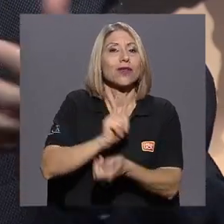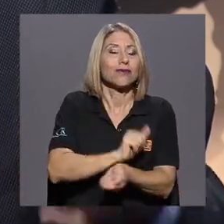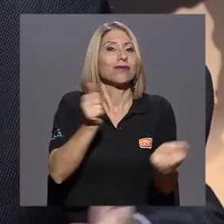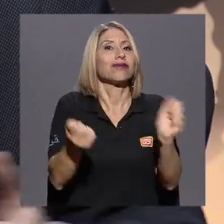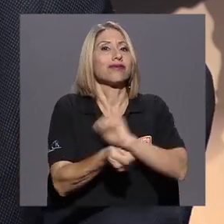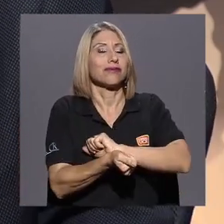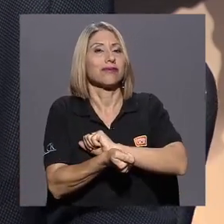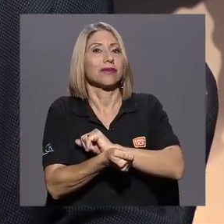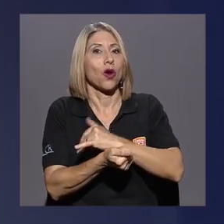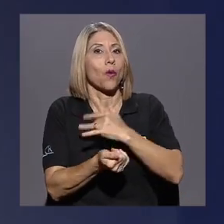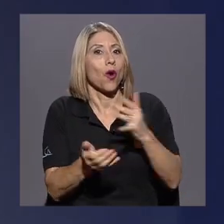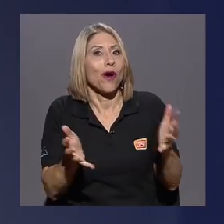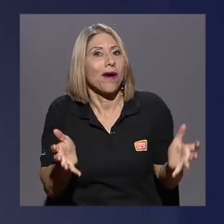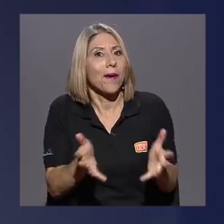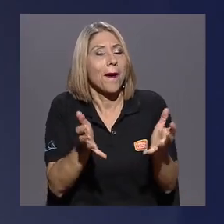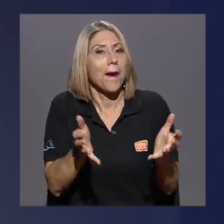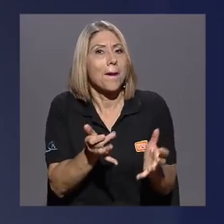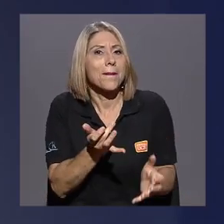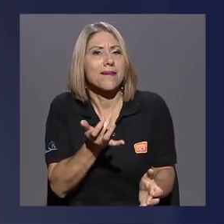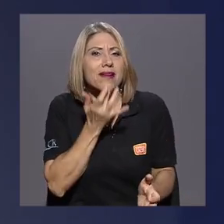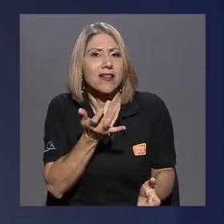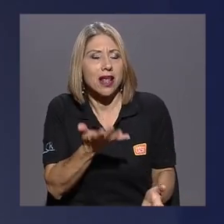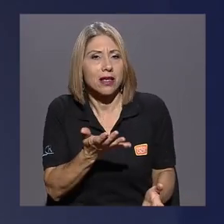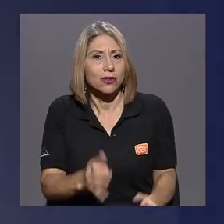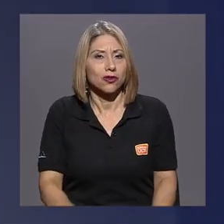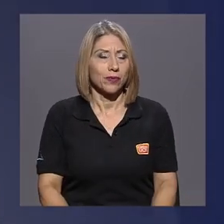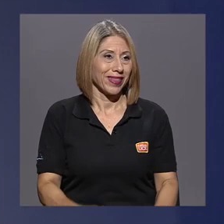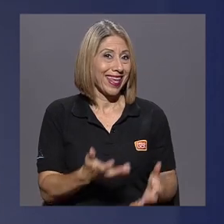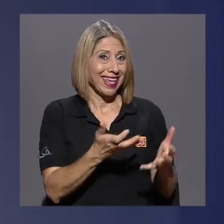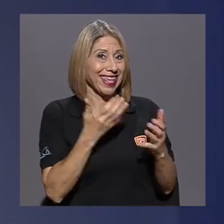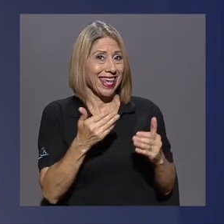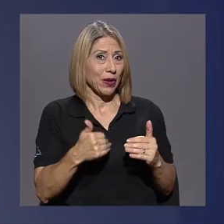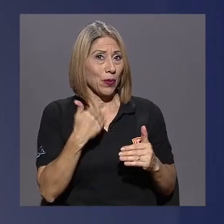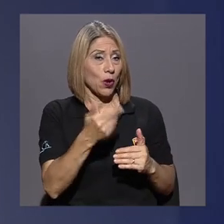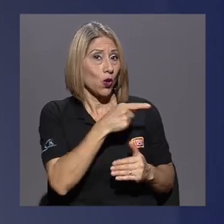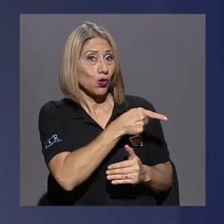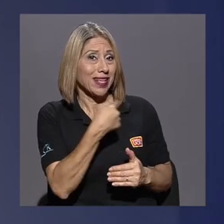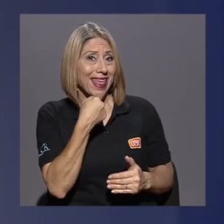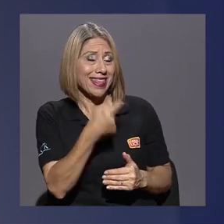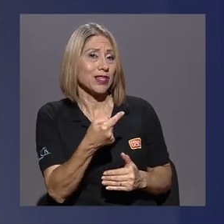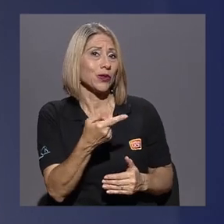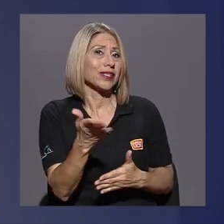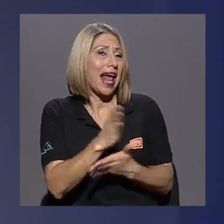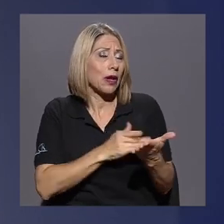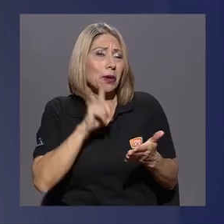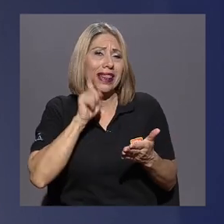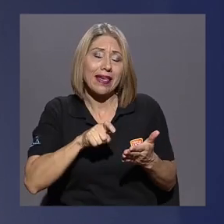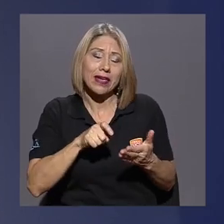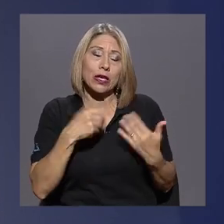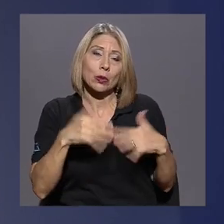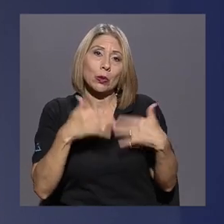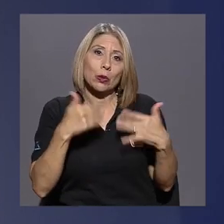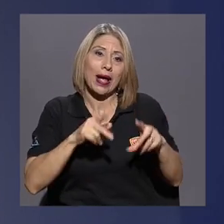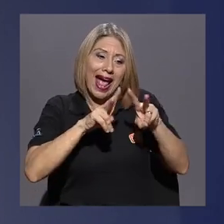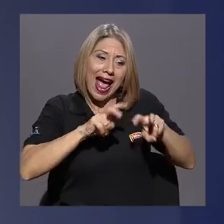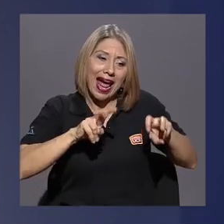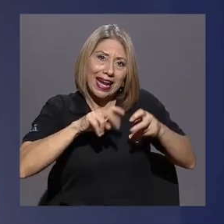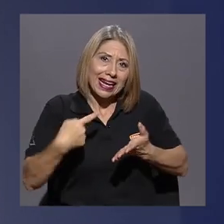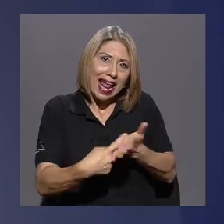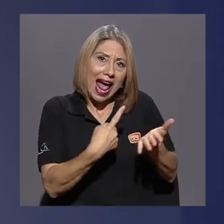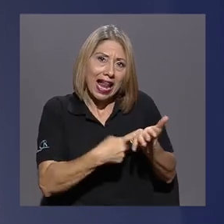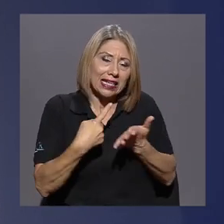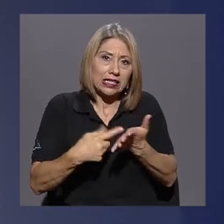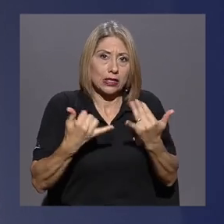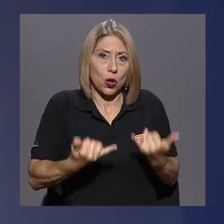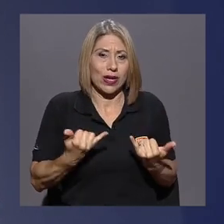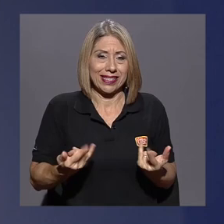a ser privilegios, ¿verdad? Quiero que en ese otro bloque, porque lo que usted ha planteado es una joya de análisis sobre lo que estamos viviendo y merezca